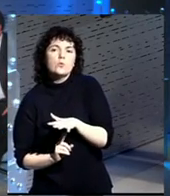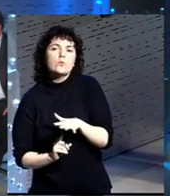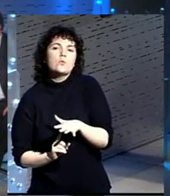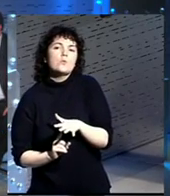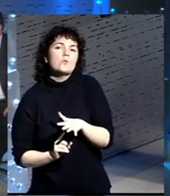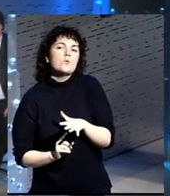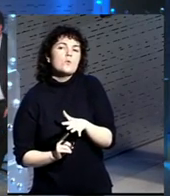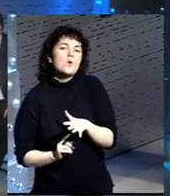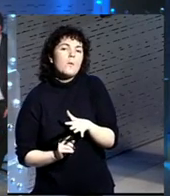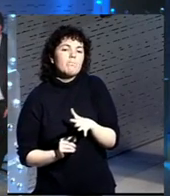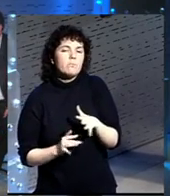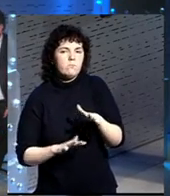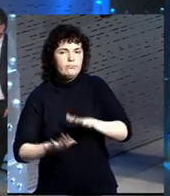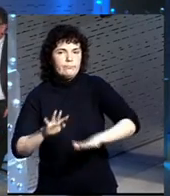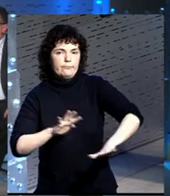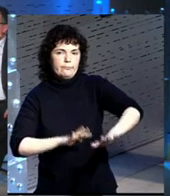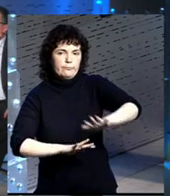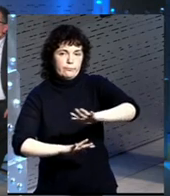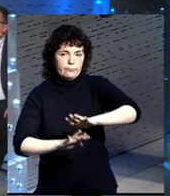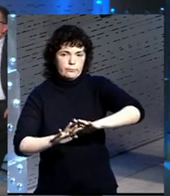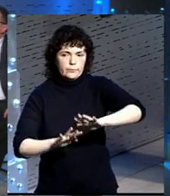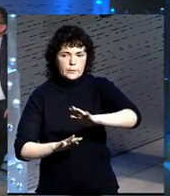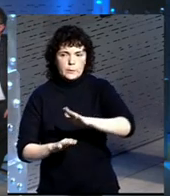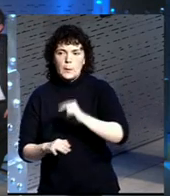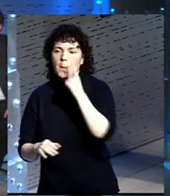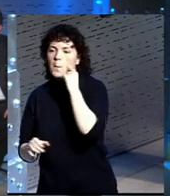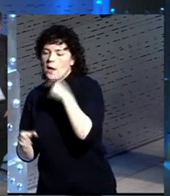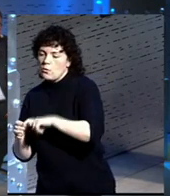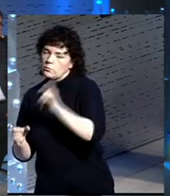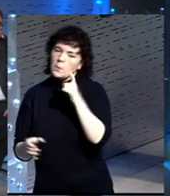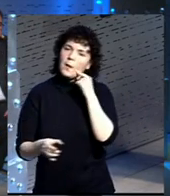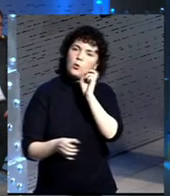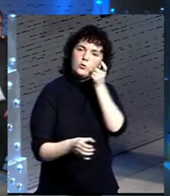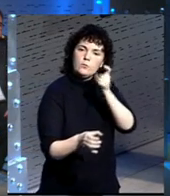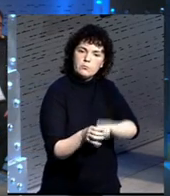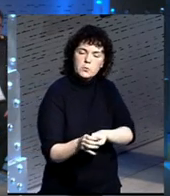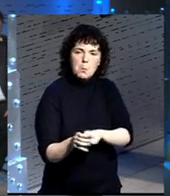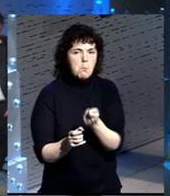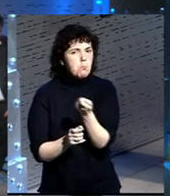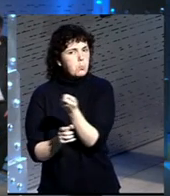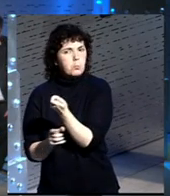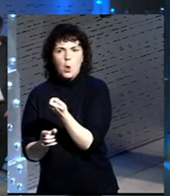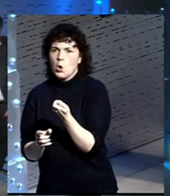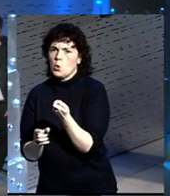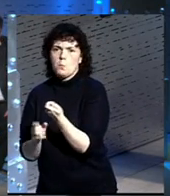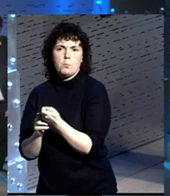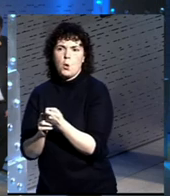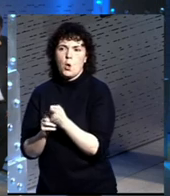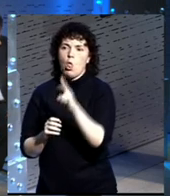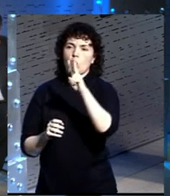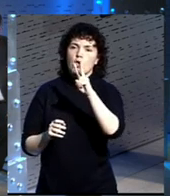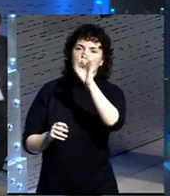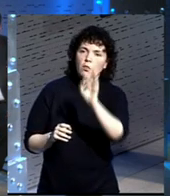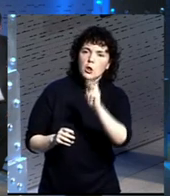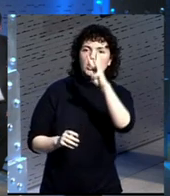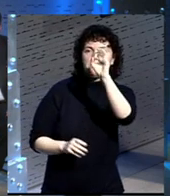digamos, turbulento, la tasa de cambio de banco es muy pequeña. sigue siendo muy pequeña. Se cambian en torno al